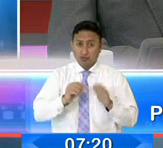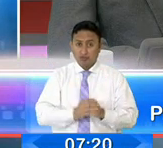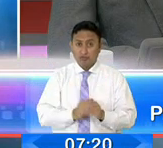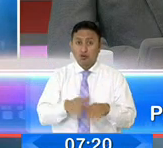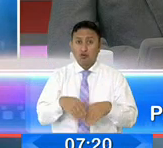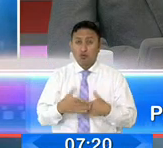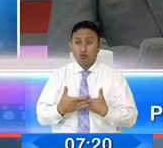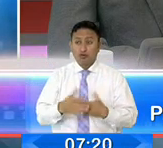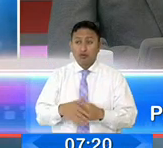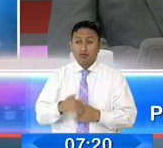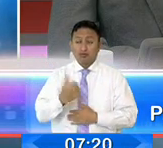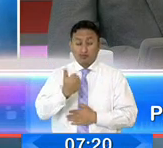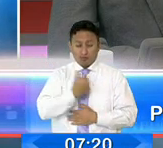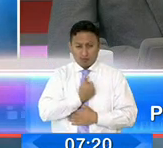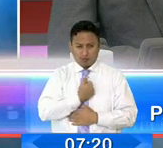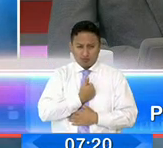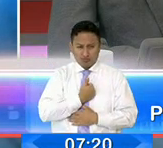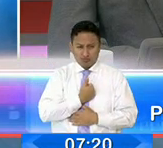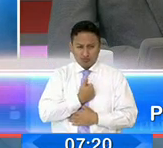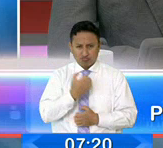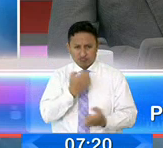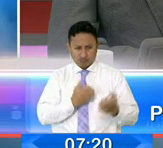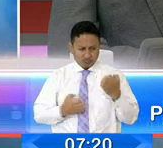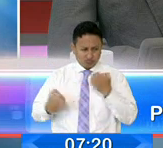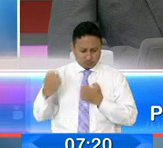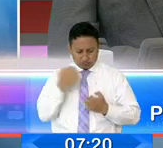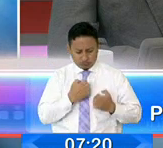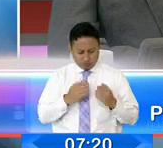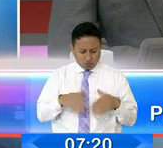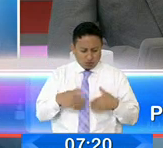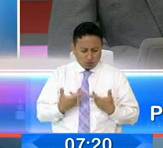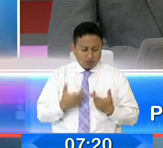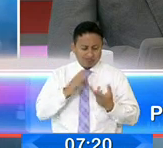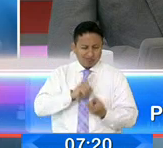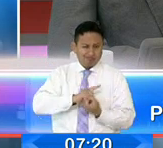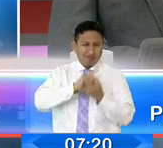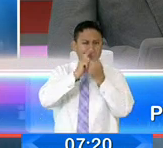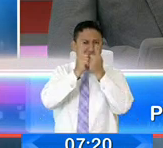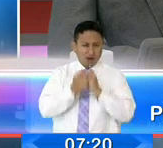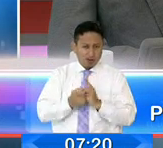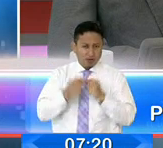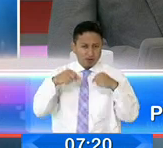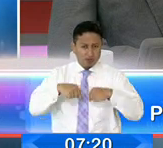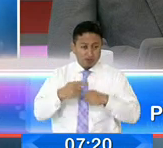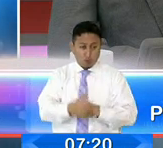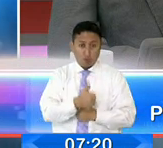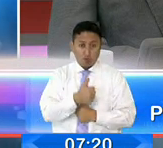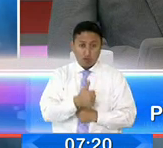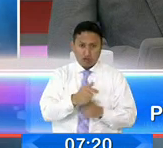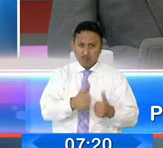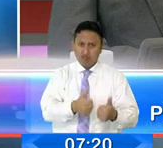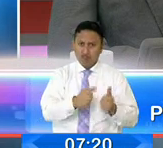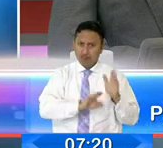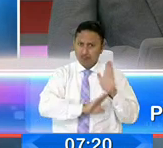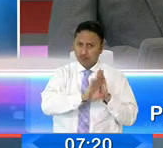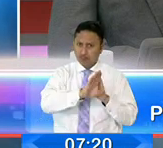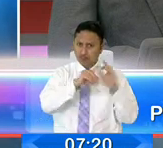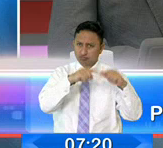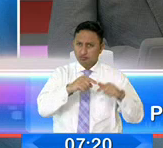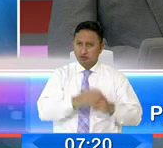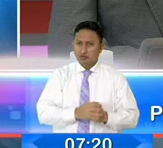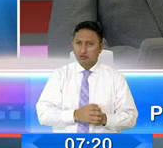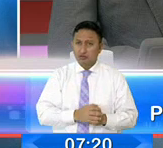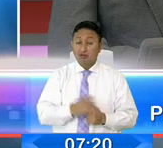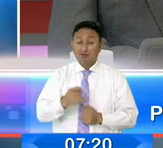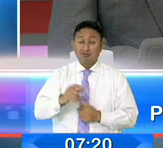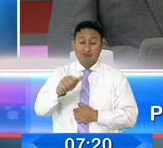un ejercicio de autocrítica para reinventarse, para, insisto, aprender de lo bueno, fortalecer lo bueno,